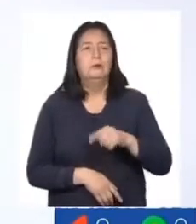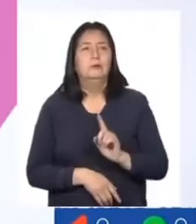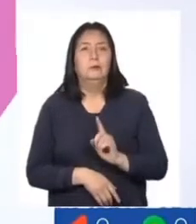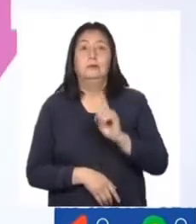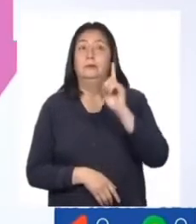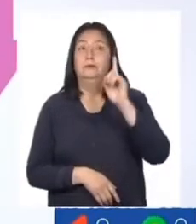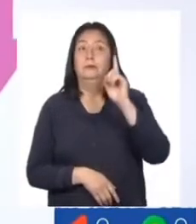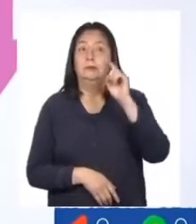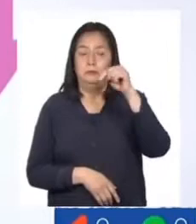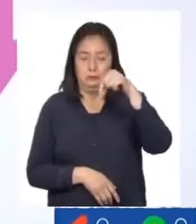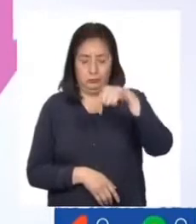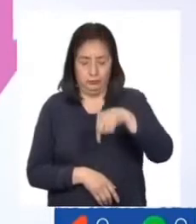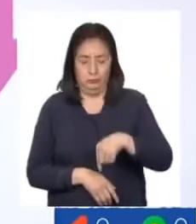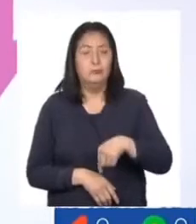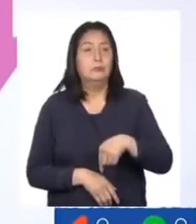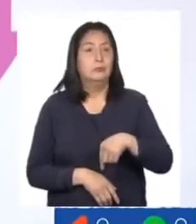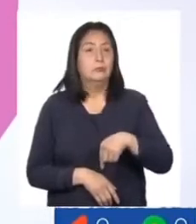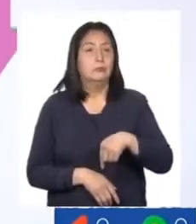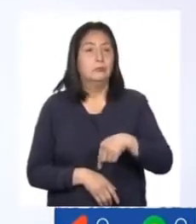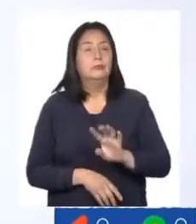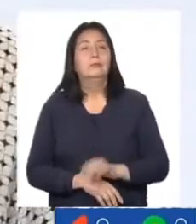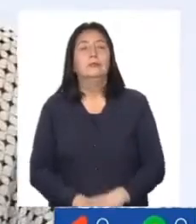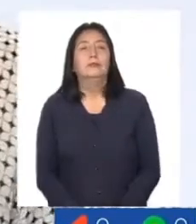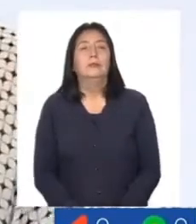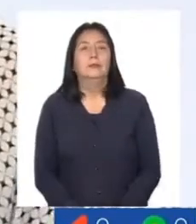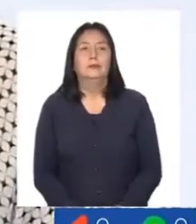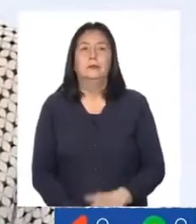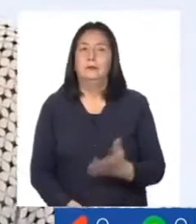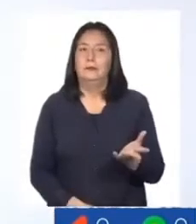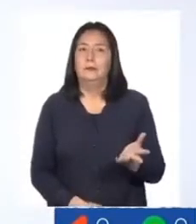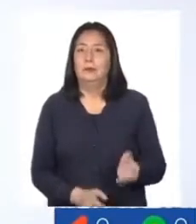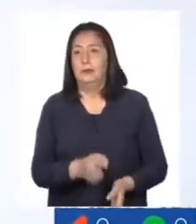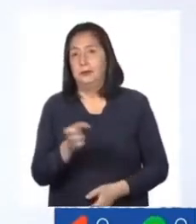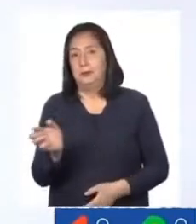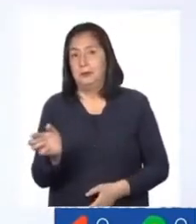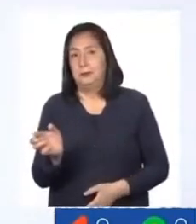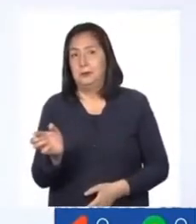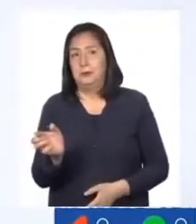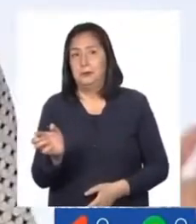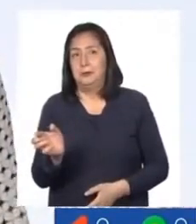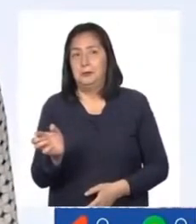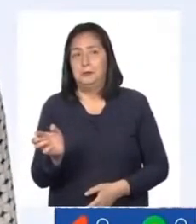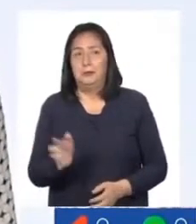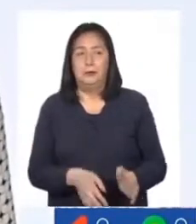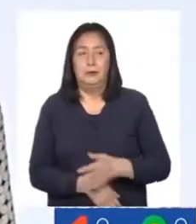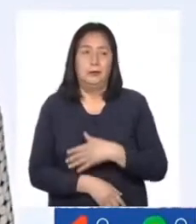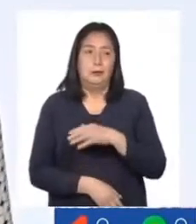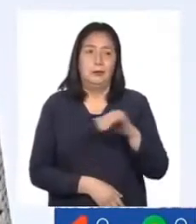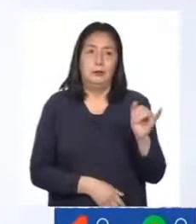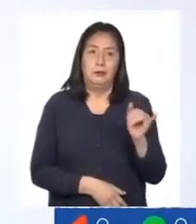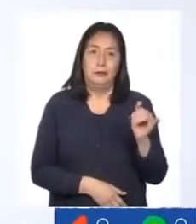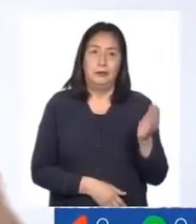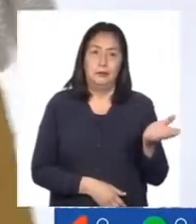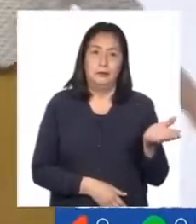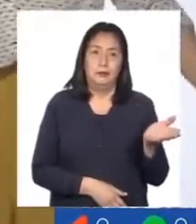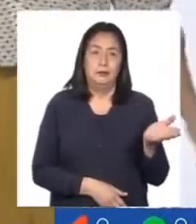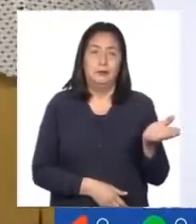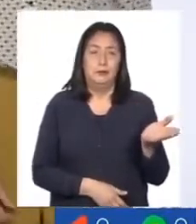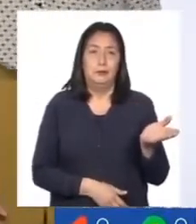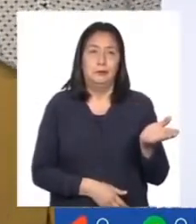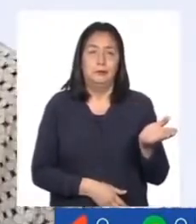arriba, hacia abajo. Hacia la derecha, hacia la izquierda.